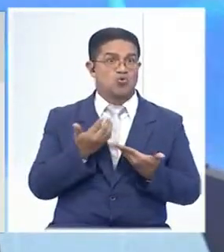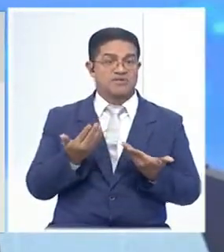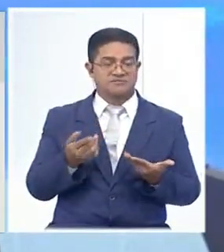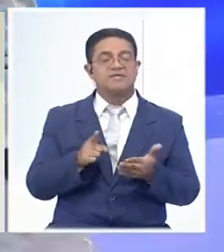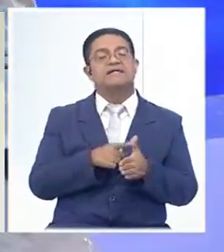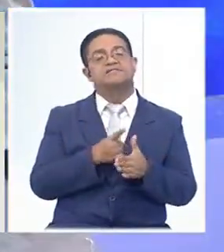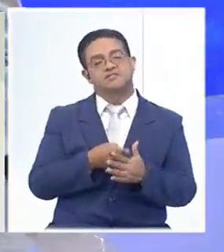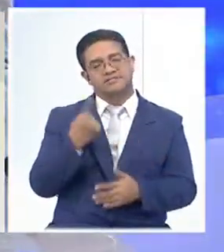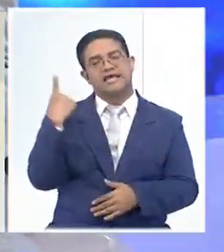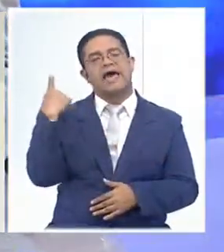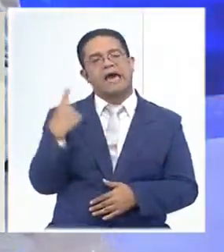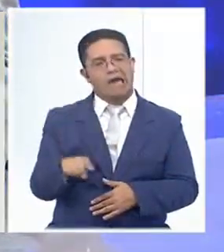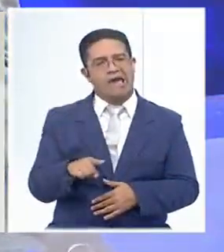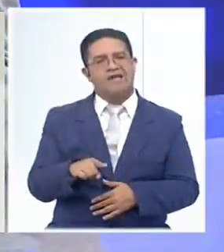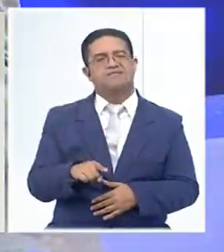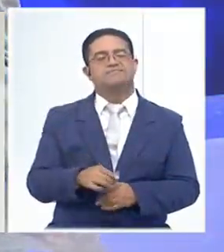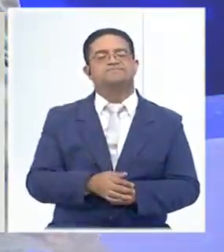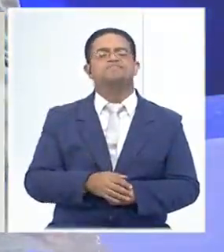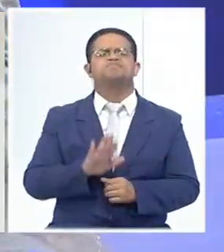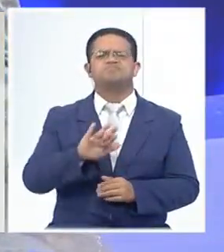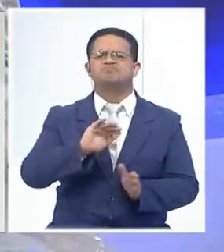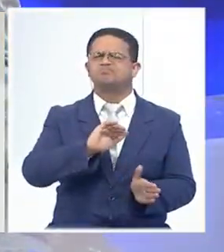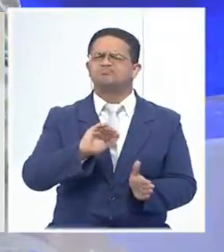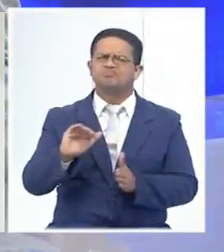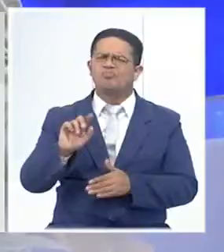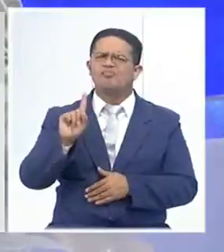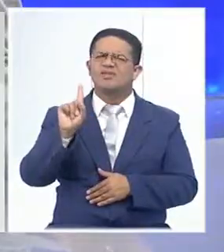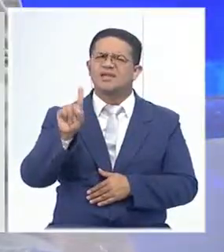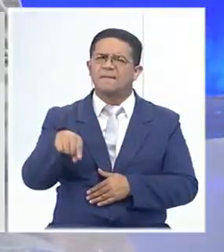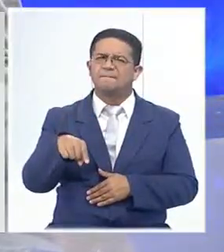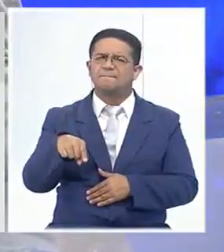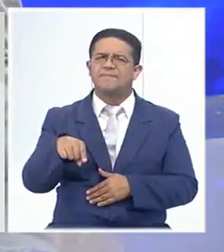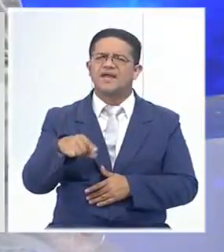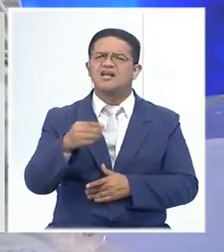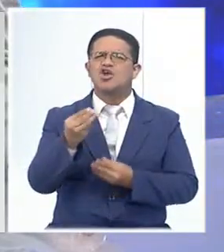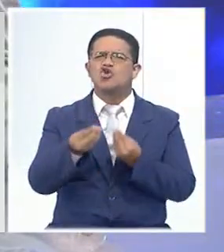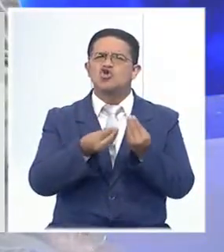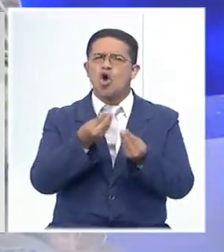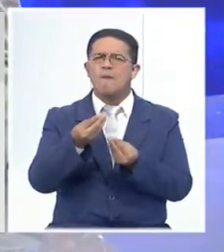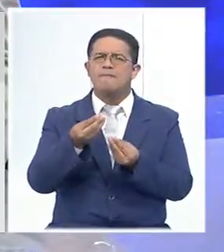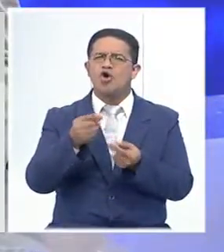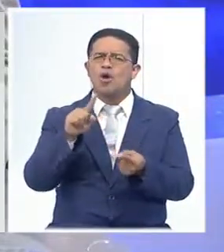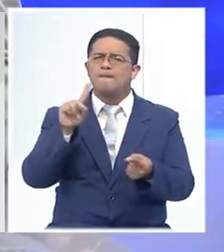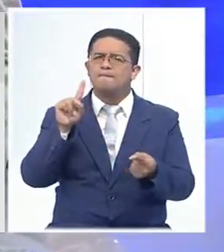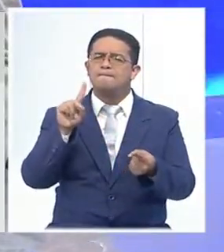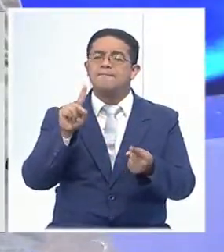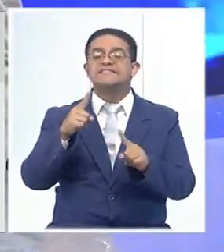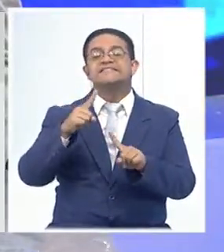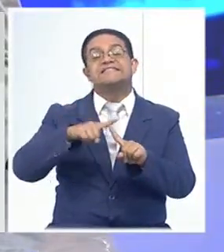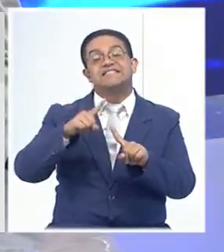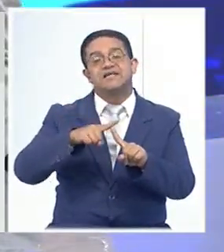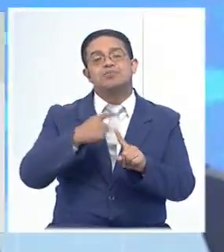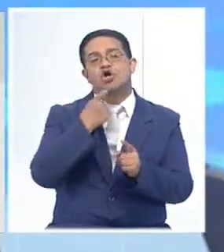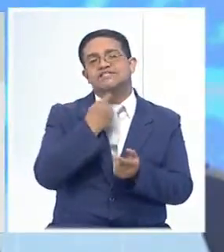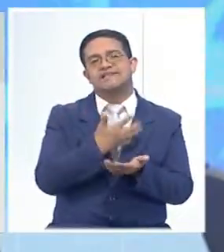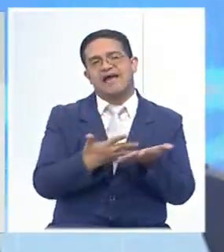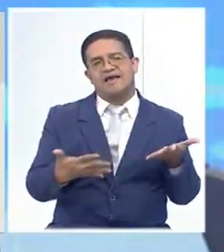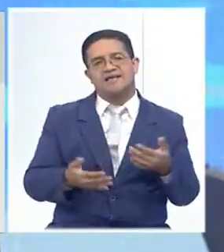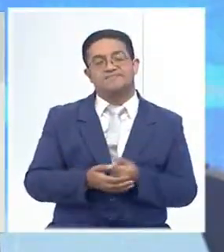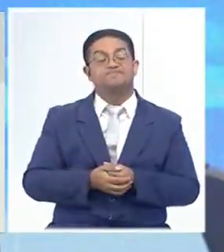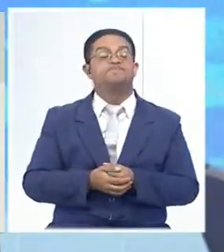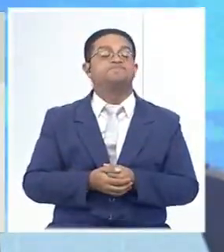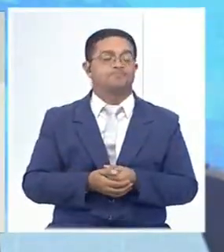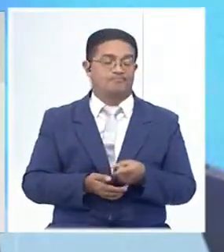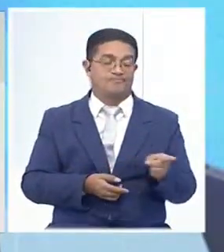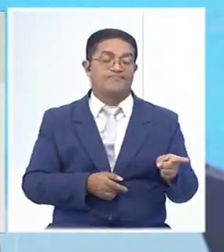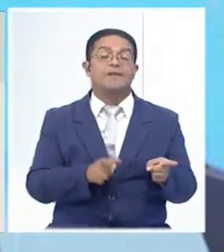tenemos también todo esto. Vamos a hablar también de las compatibilidades de la donación de sangre, los tipos de sangre. Cuando una